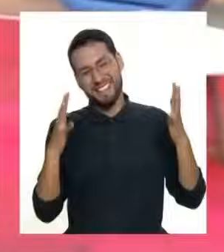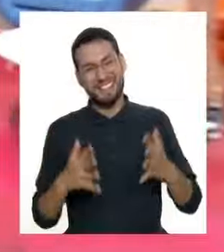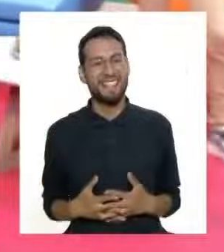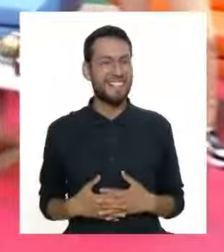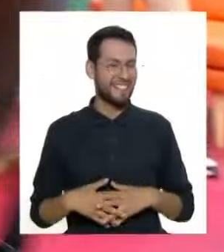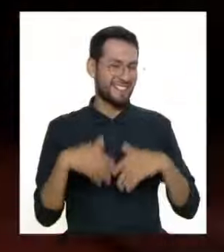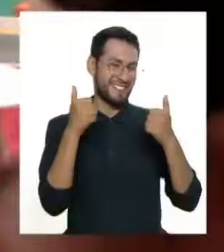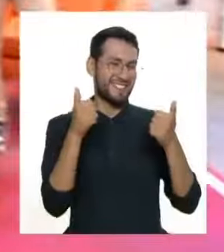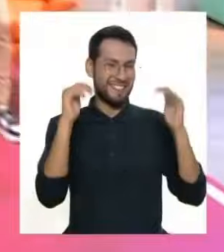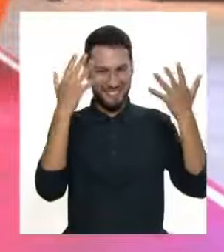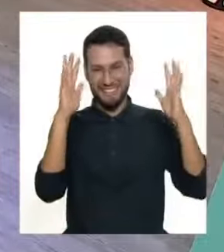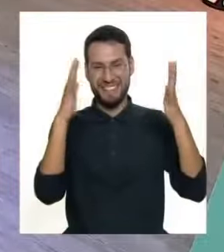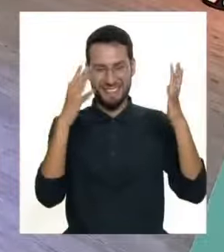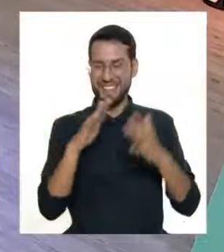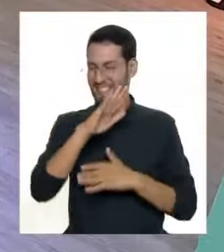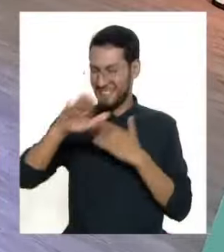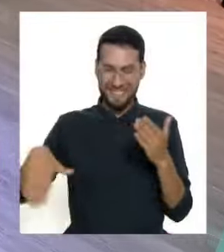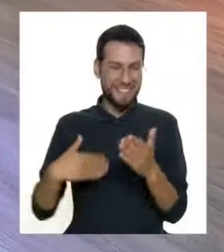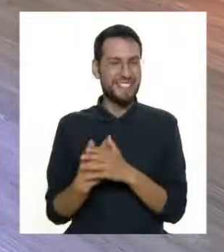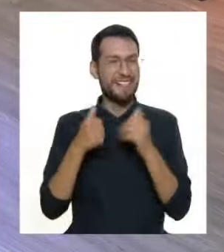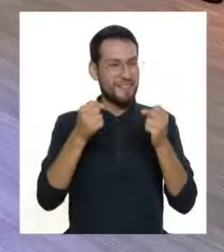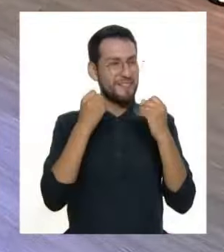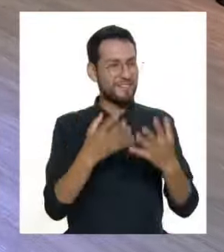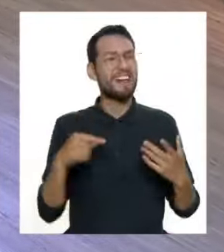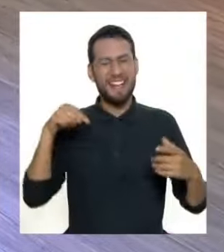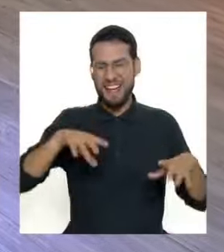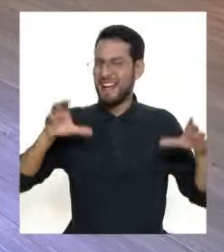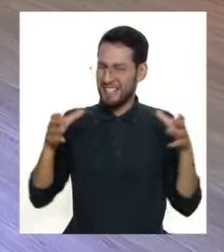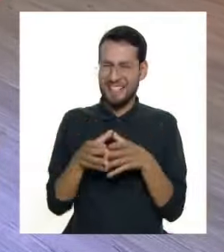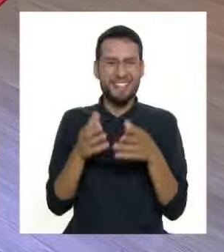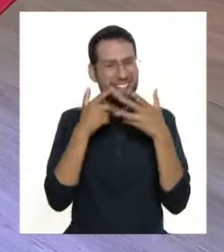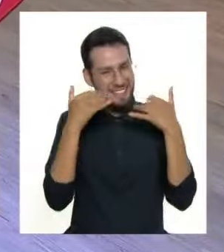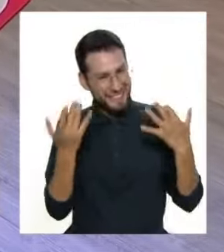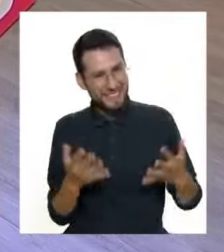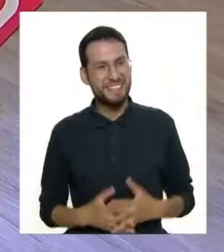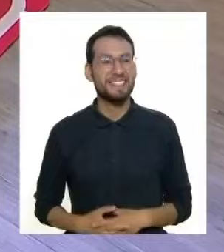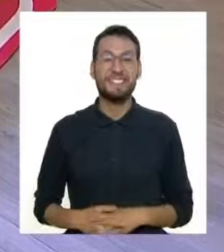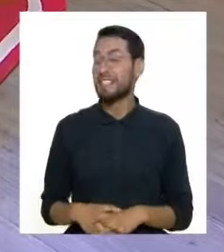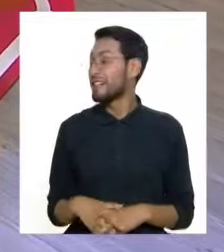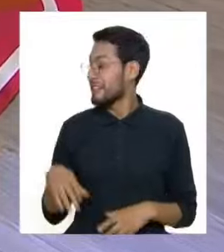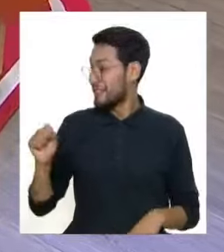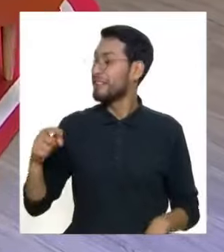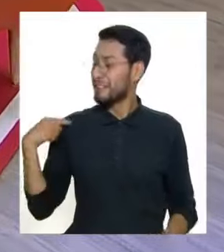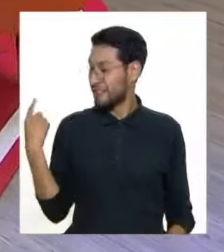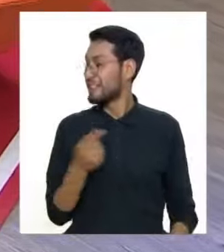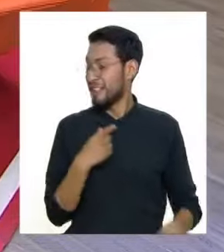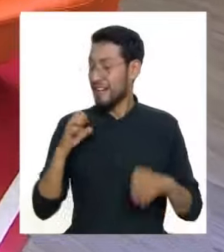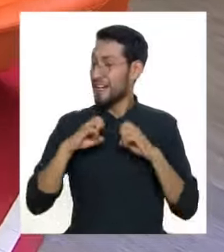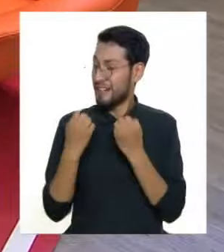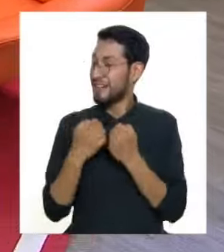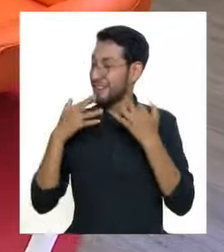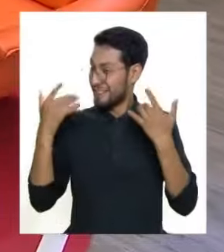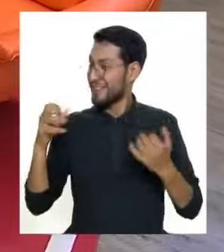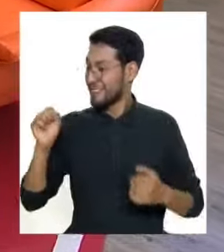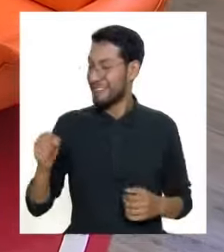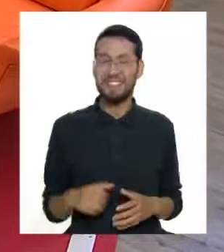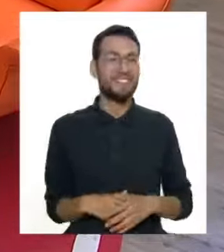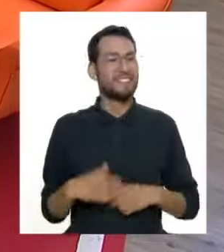¡Todos! ¡Un aplauso para todos! ¡Este es un equipo súper feliz! Somos un equipo feliz, mi querida. Así es,